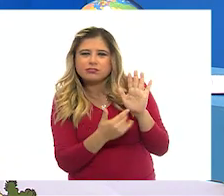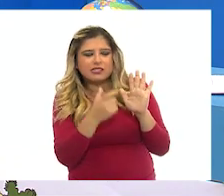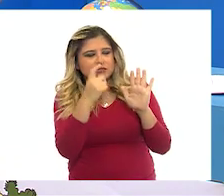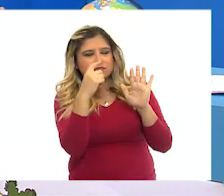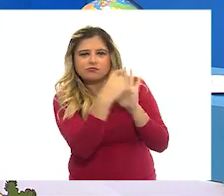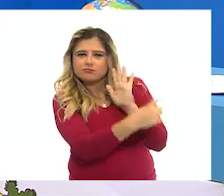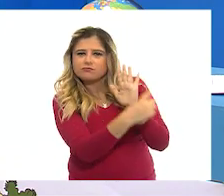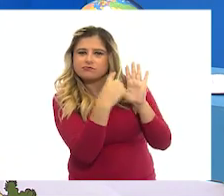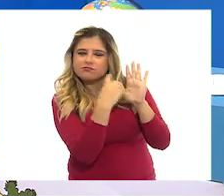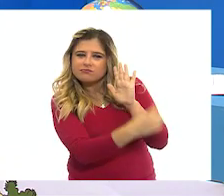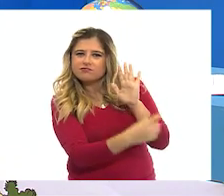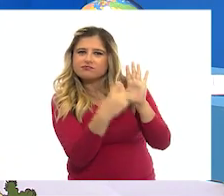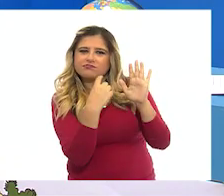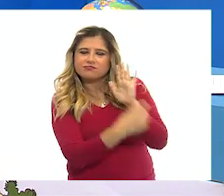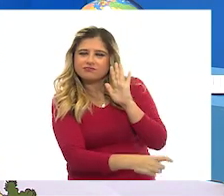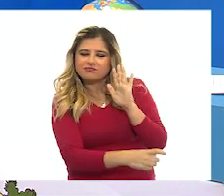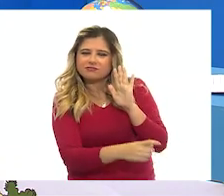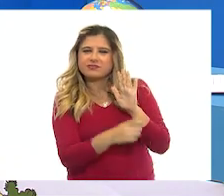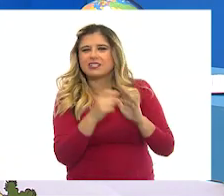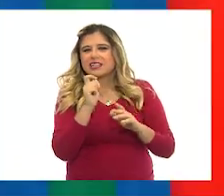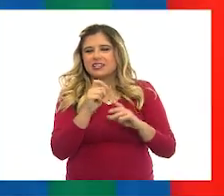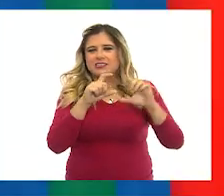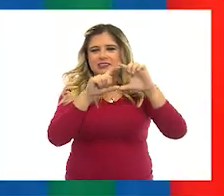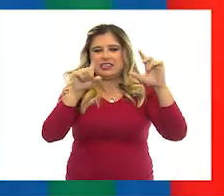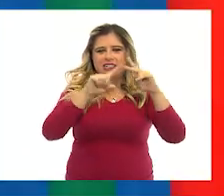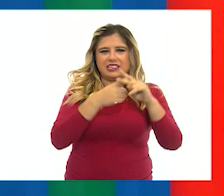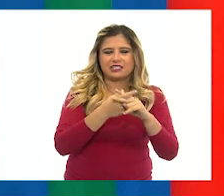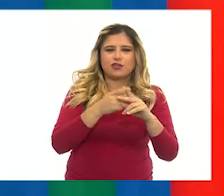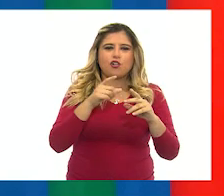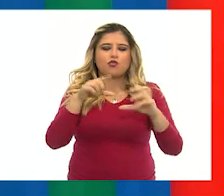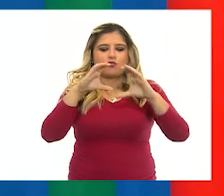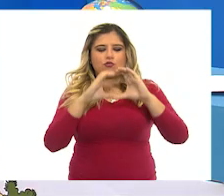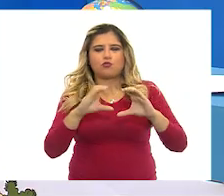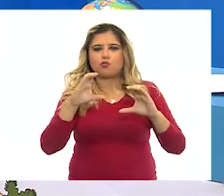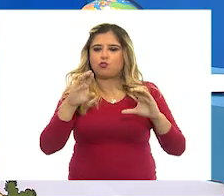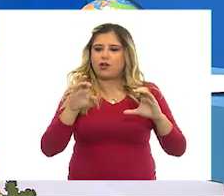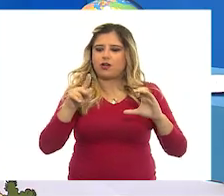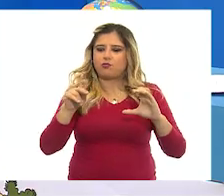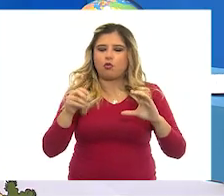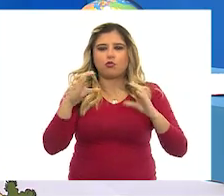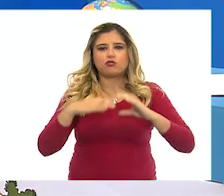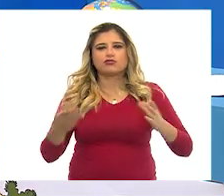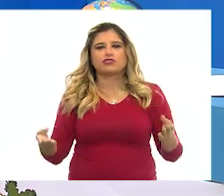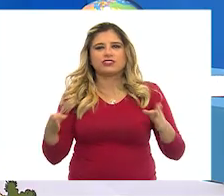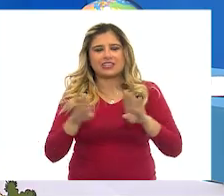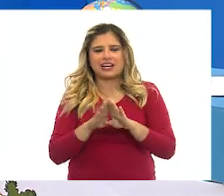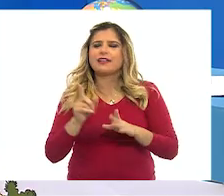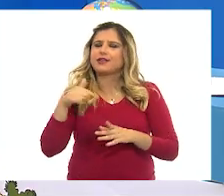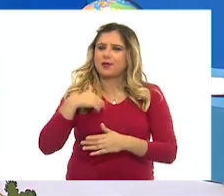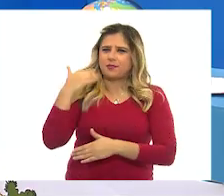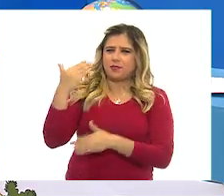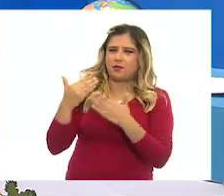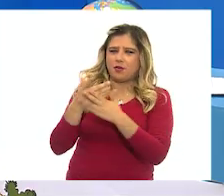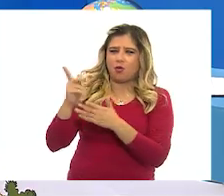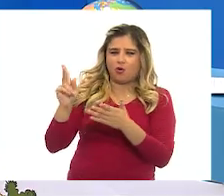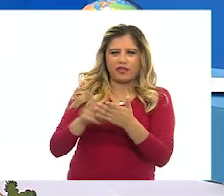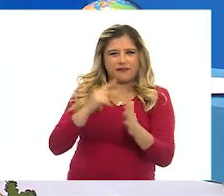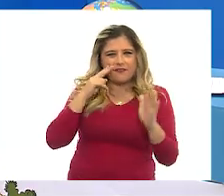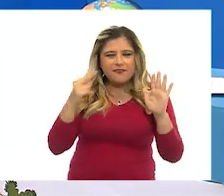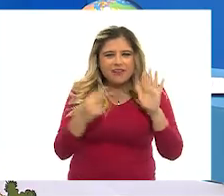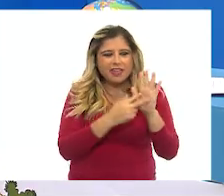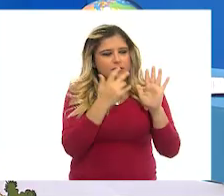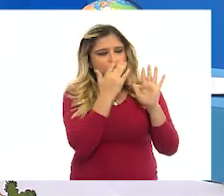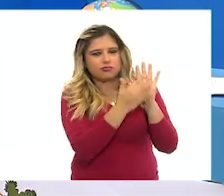apartados, entrada, cuerpo y conclusión. Creo que sí, Gaby. te propongo que volvamos a ver el texto